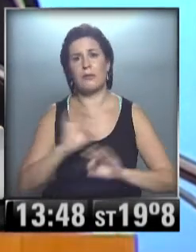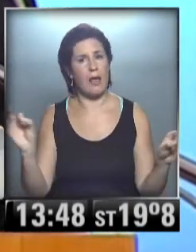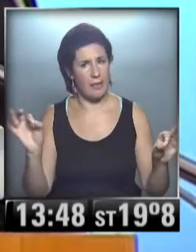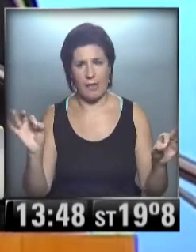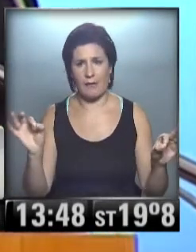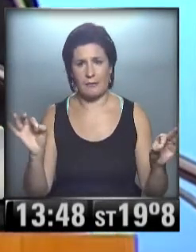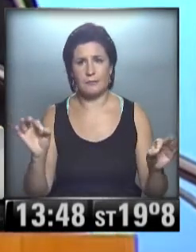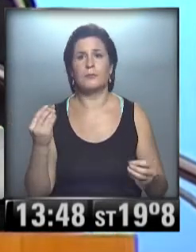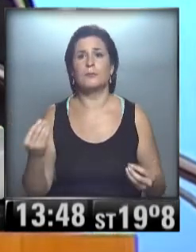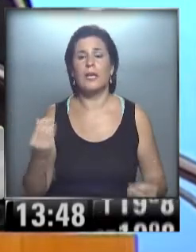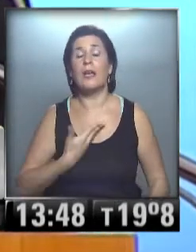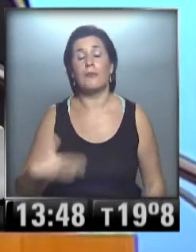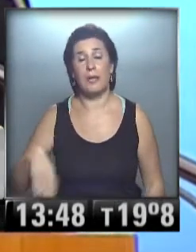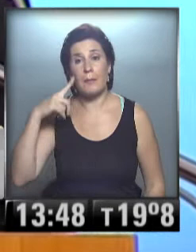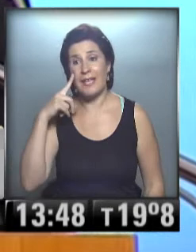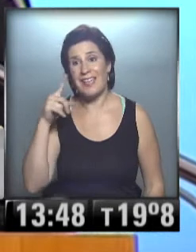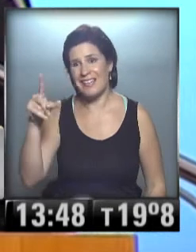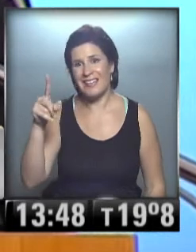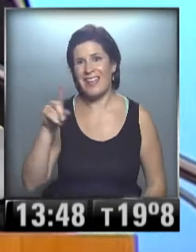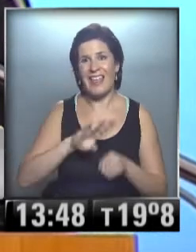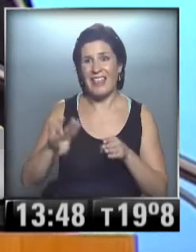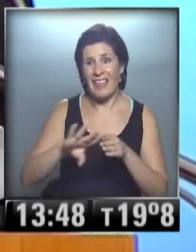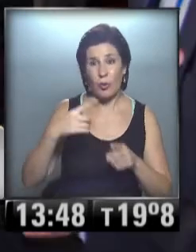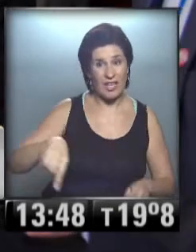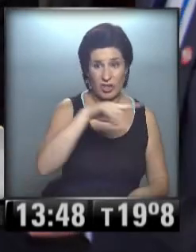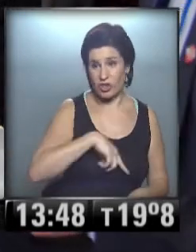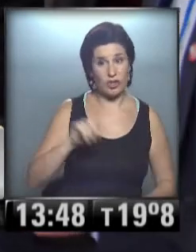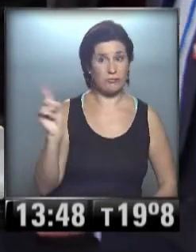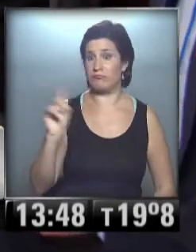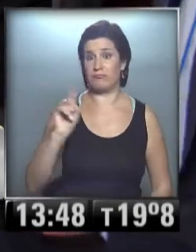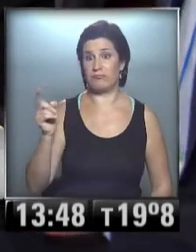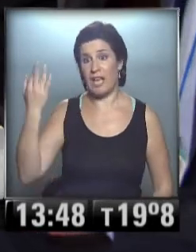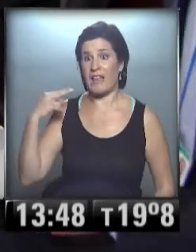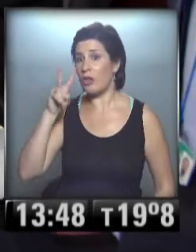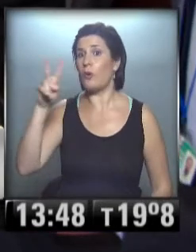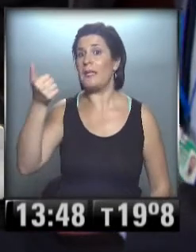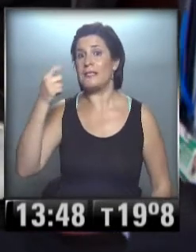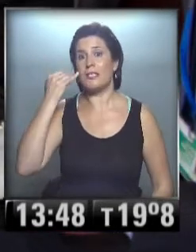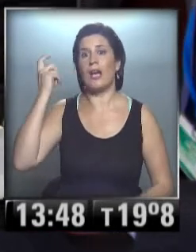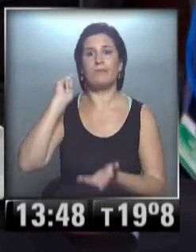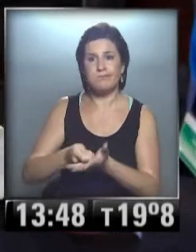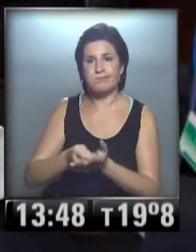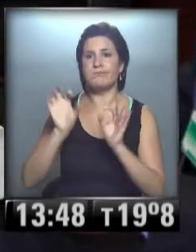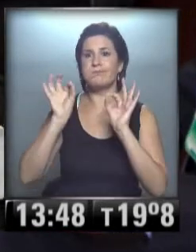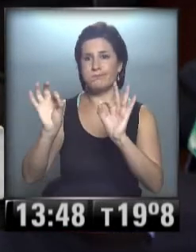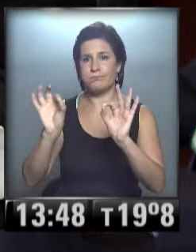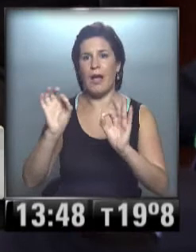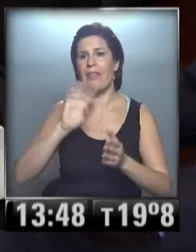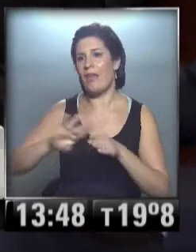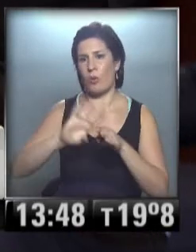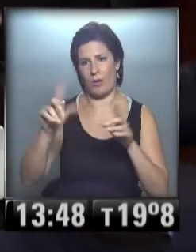hecho el Fondo Monetario Internacional no es acreedor de la Argentina. En 2006 se le pagó la integralidad, la